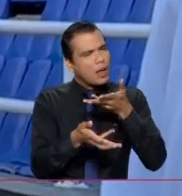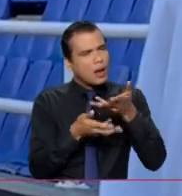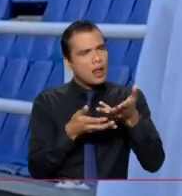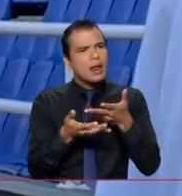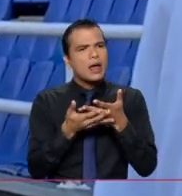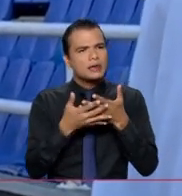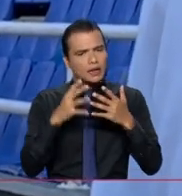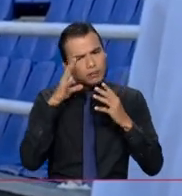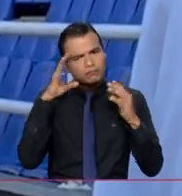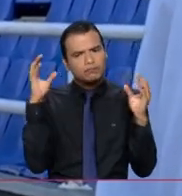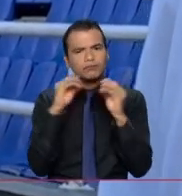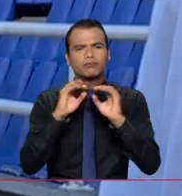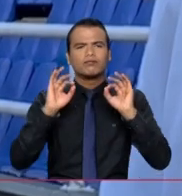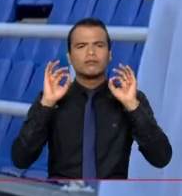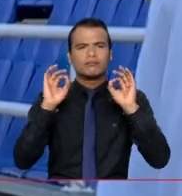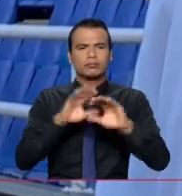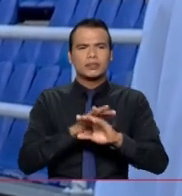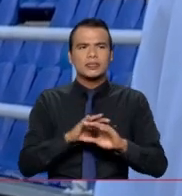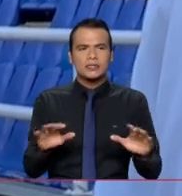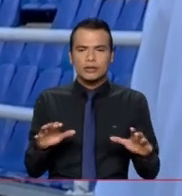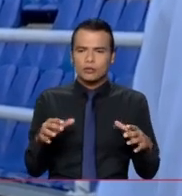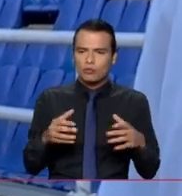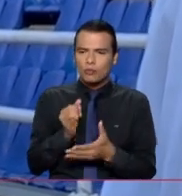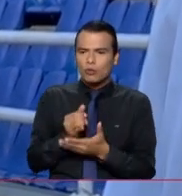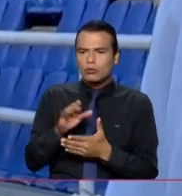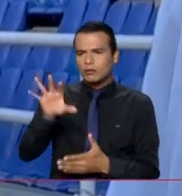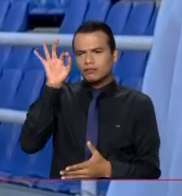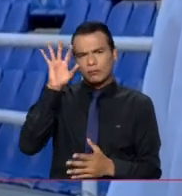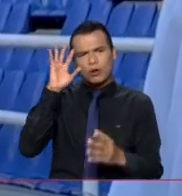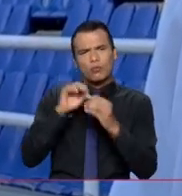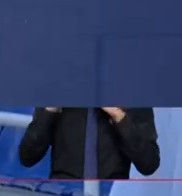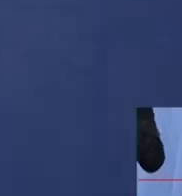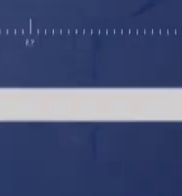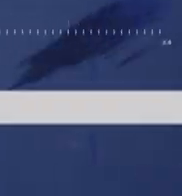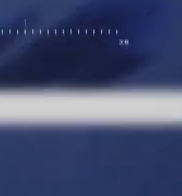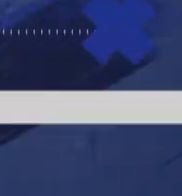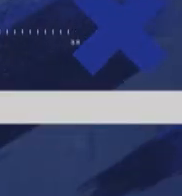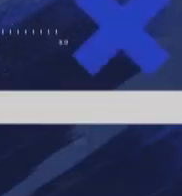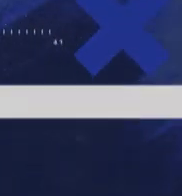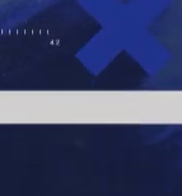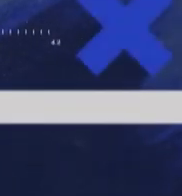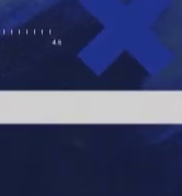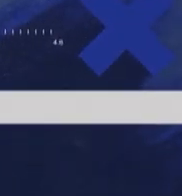cómo lo ves, él lo vio igual, avaló esa contratación y a partir de ahí se desarrolló como correspondía.